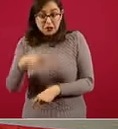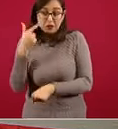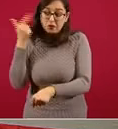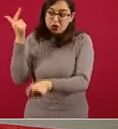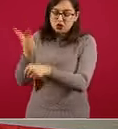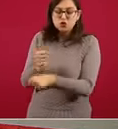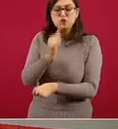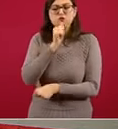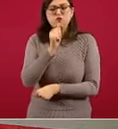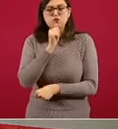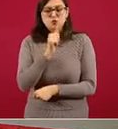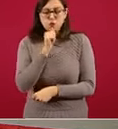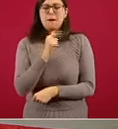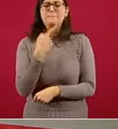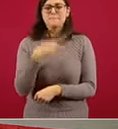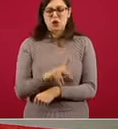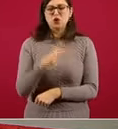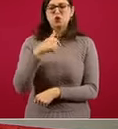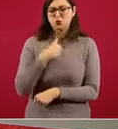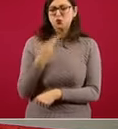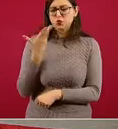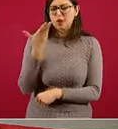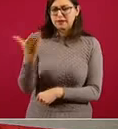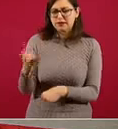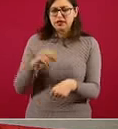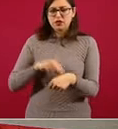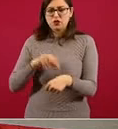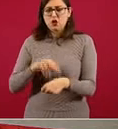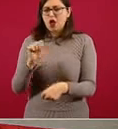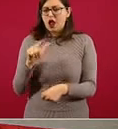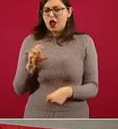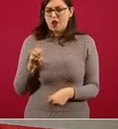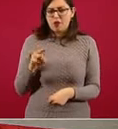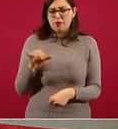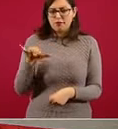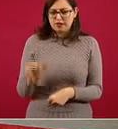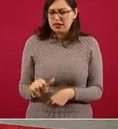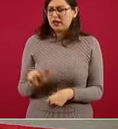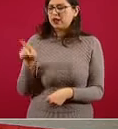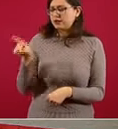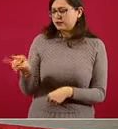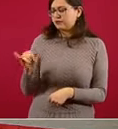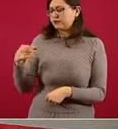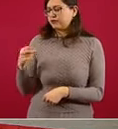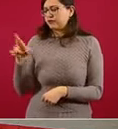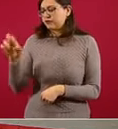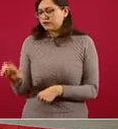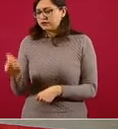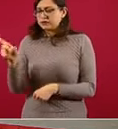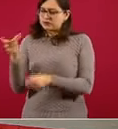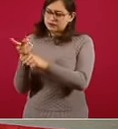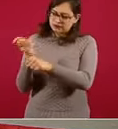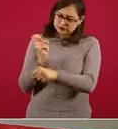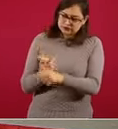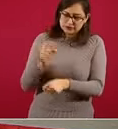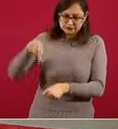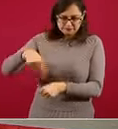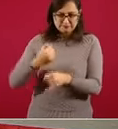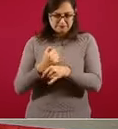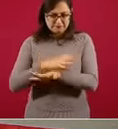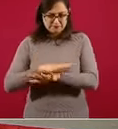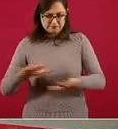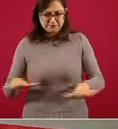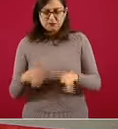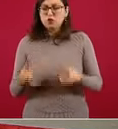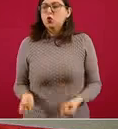el INDRE, igual le pediré al doctor José Luis Salomía que invite a los colegas del INDRE o que nos hagan un reporte específico de